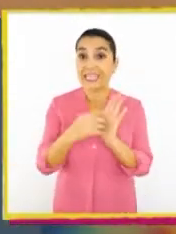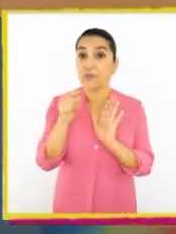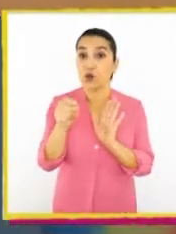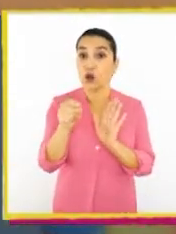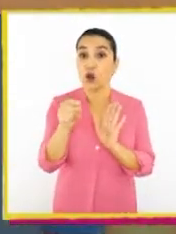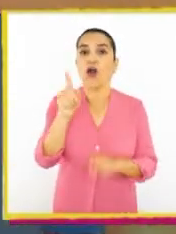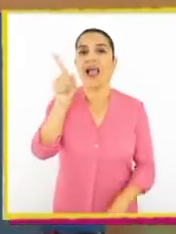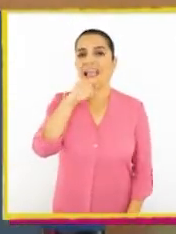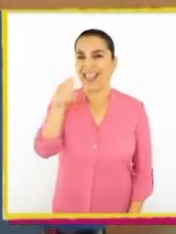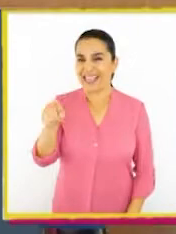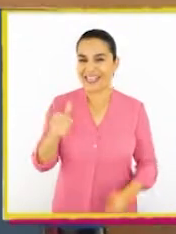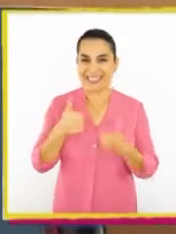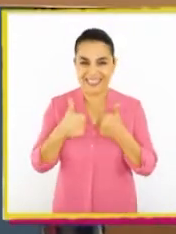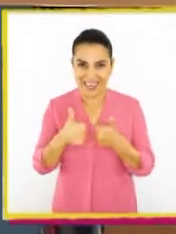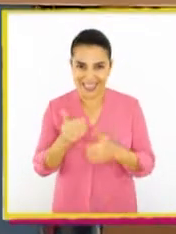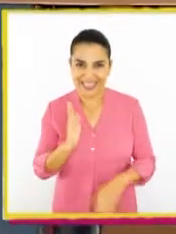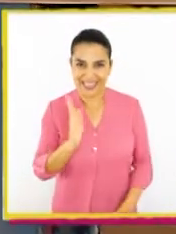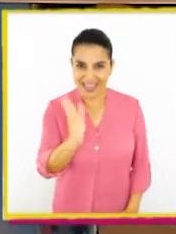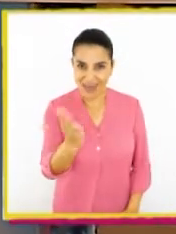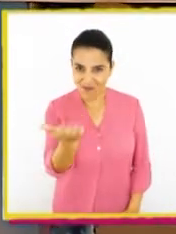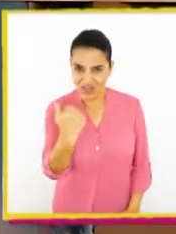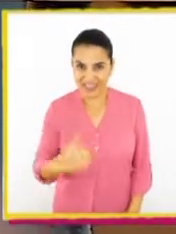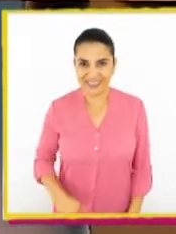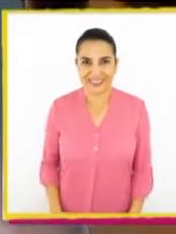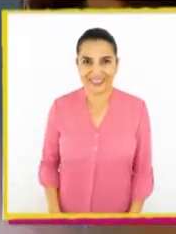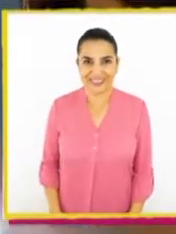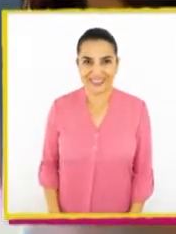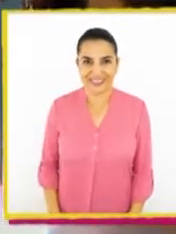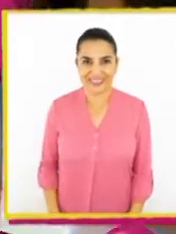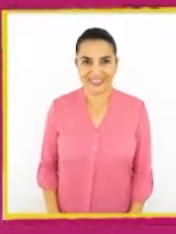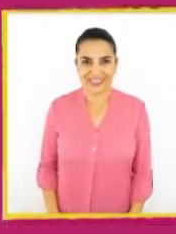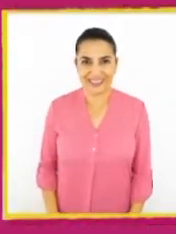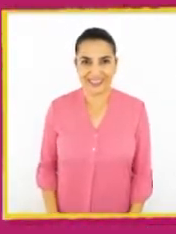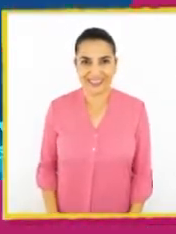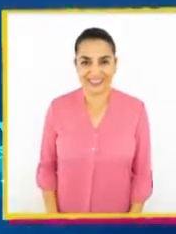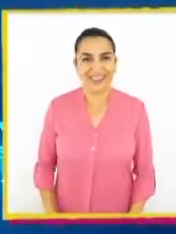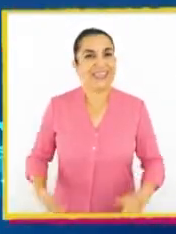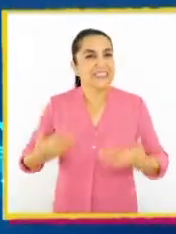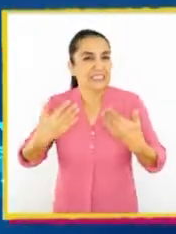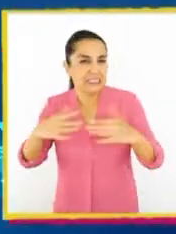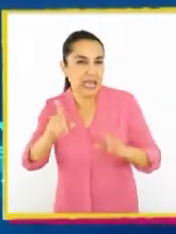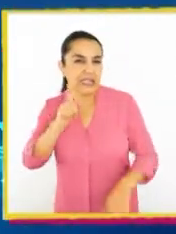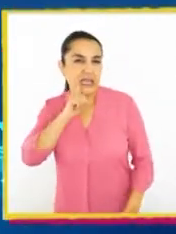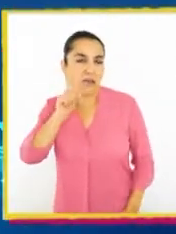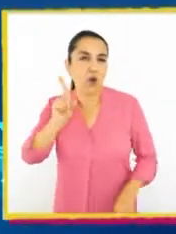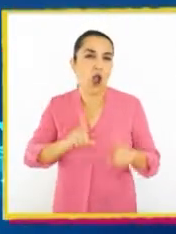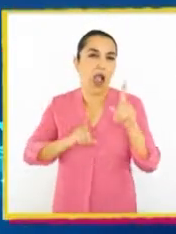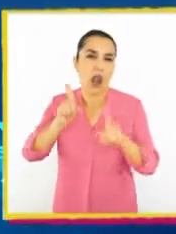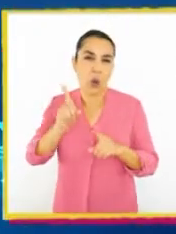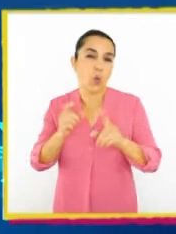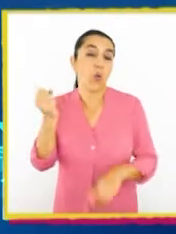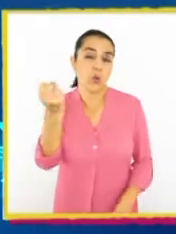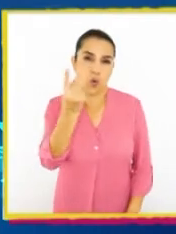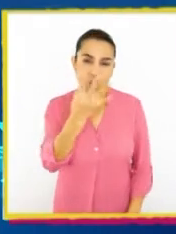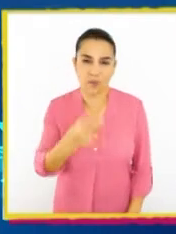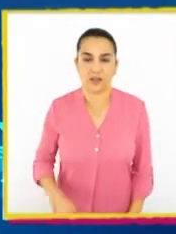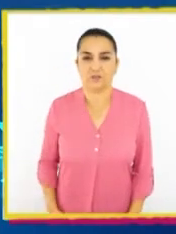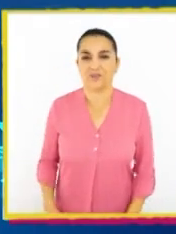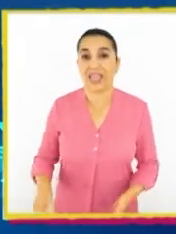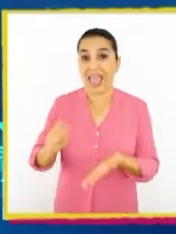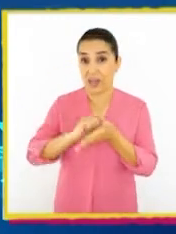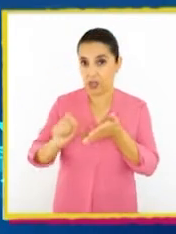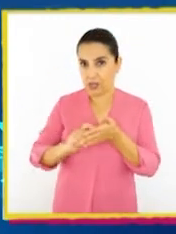símbolo X. ¡Excelente! ¡Sigamos! ¡Vengan conmigo! Ya tenemos algunas pistas que